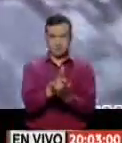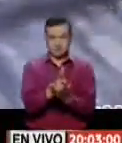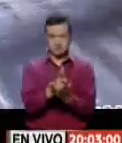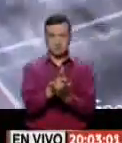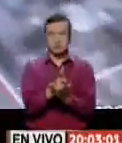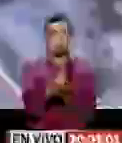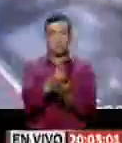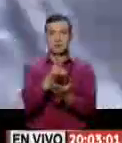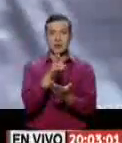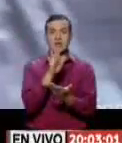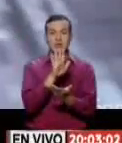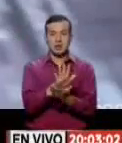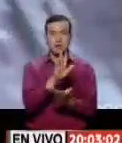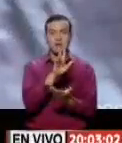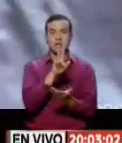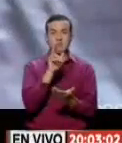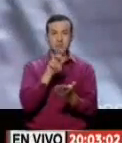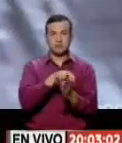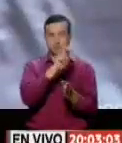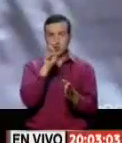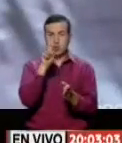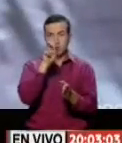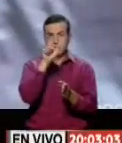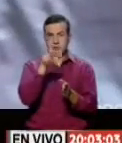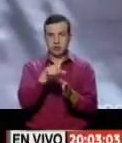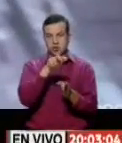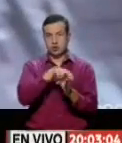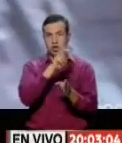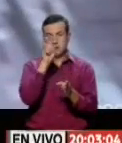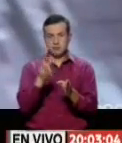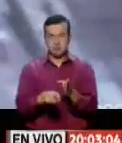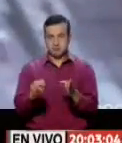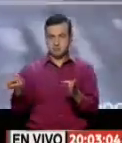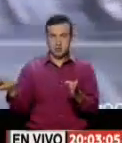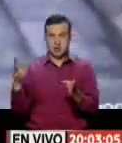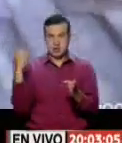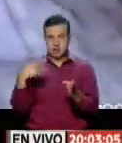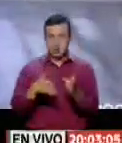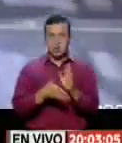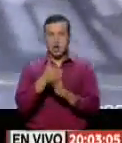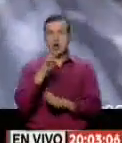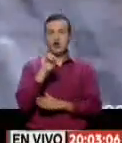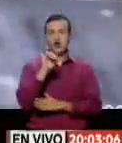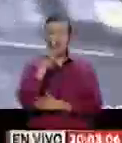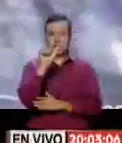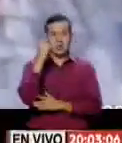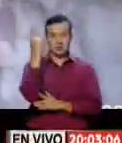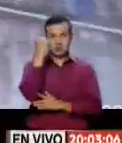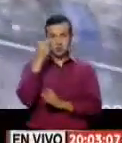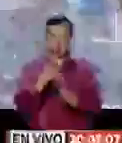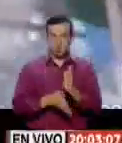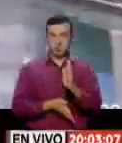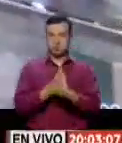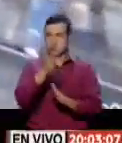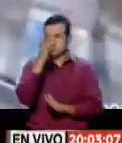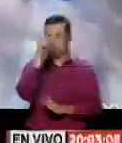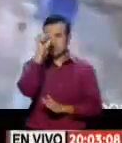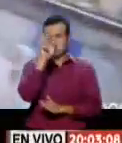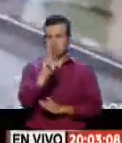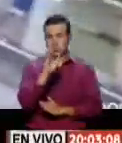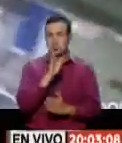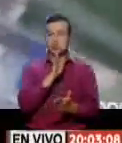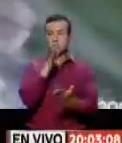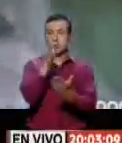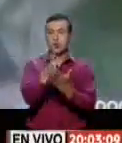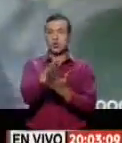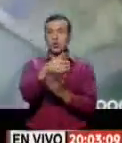de Transmilenio Venecia y allí se bajó una persona de la camioneta. Finalmente Rojas continuó solo y tomó la autopista sur, lo que